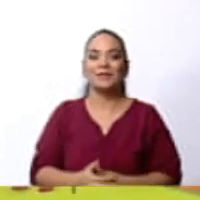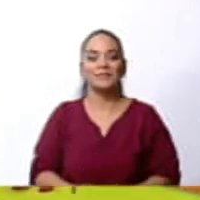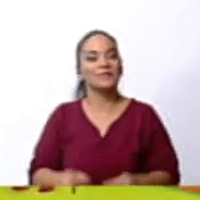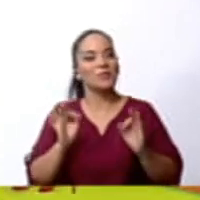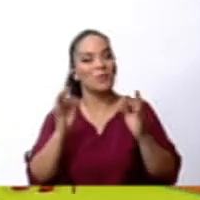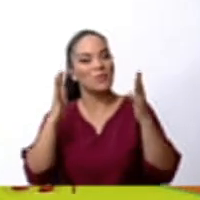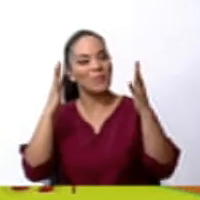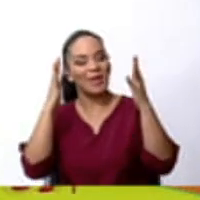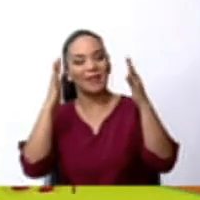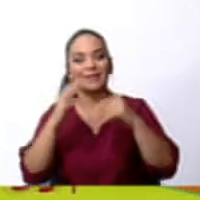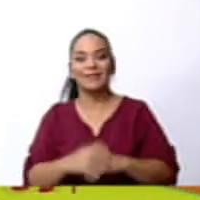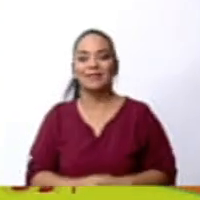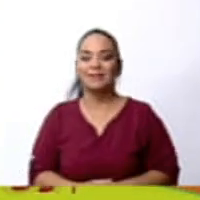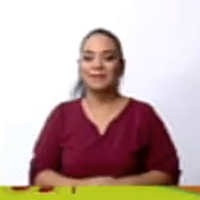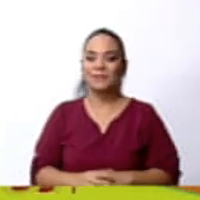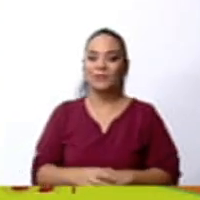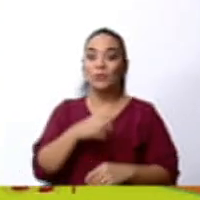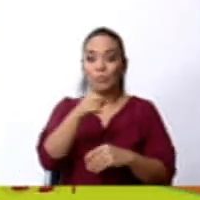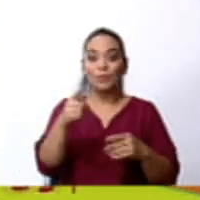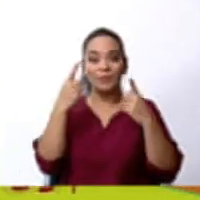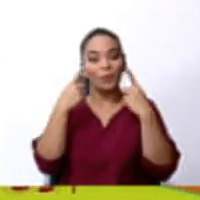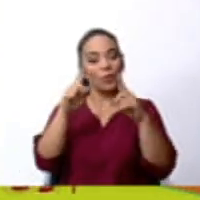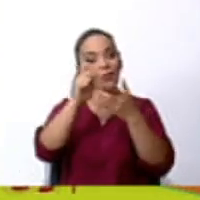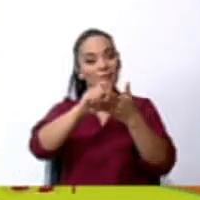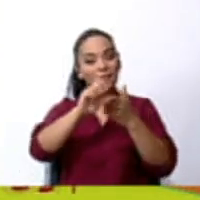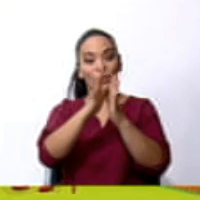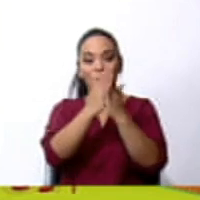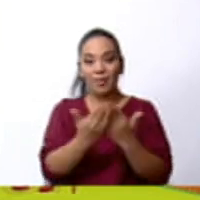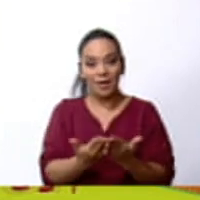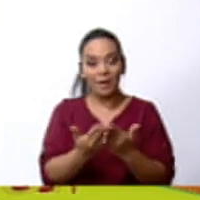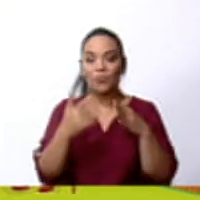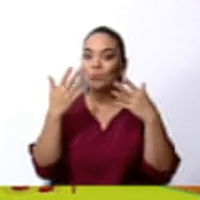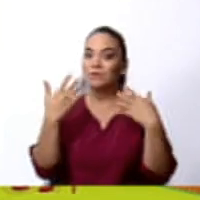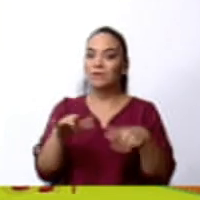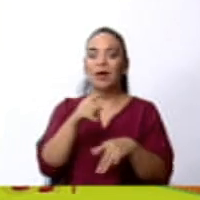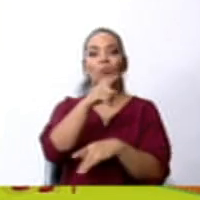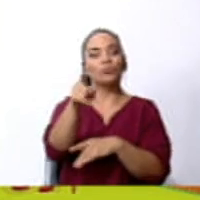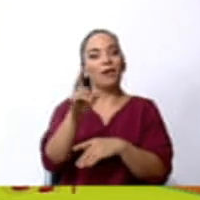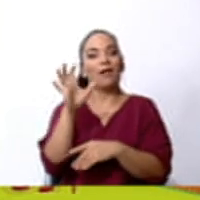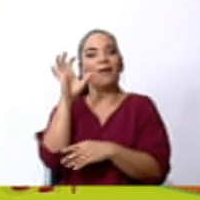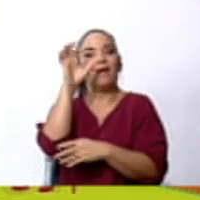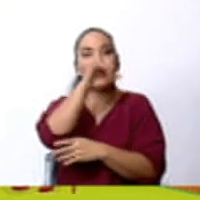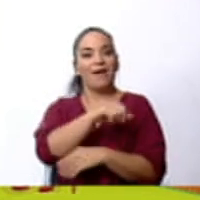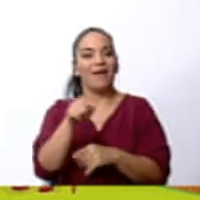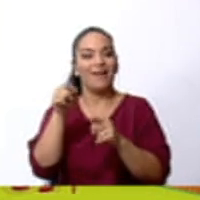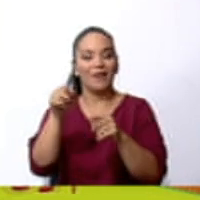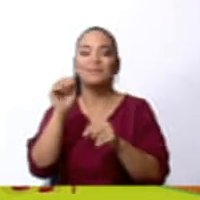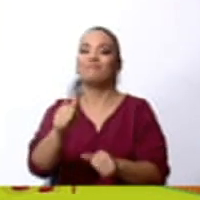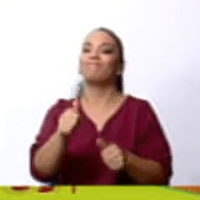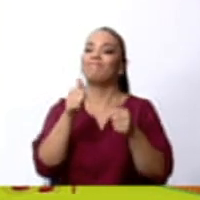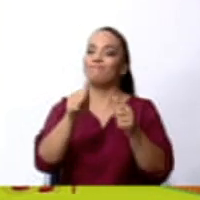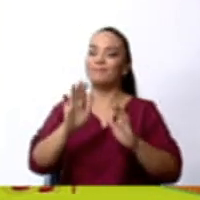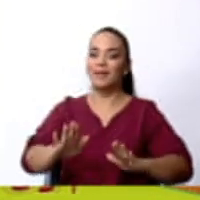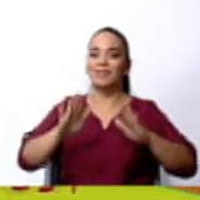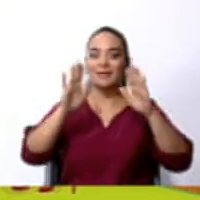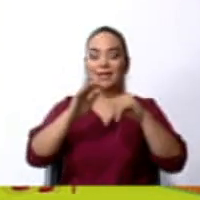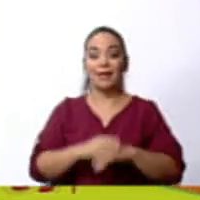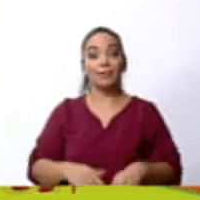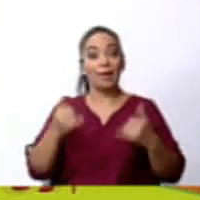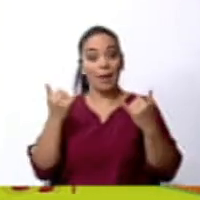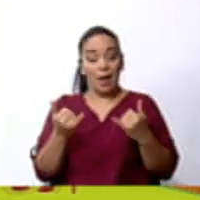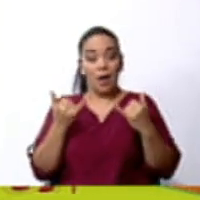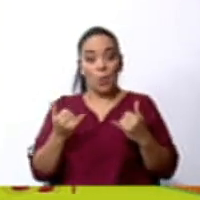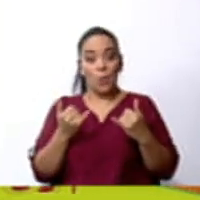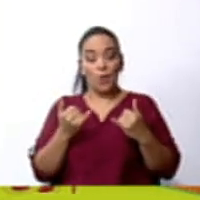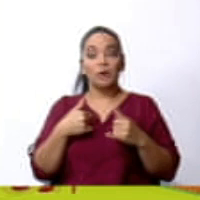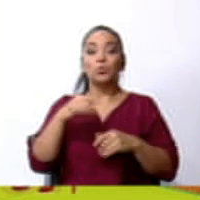Muy bien, la lograron escribir en el cuaderno y la pudieron identificar. Excelente. Pero ahora yo les